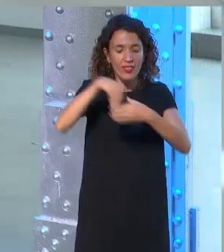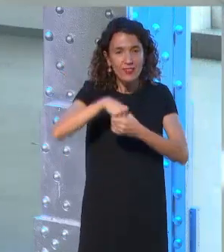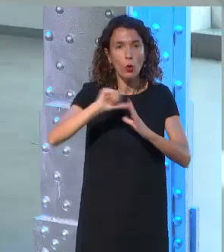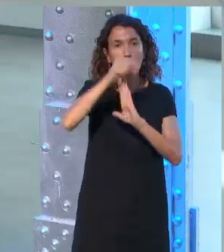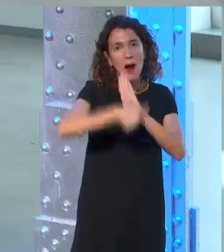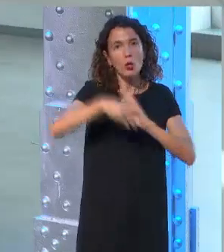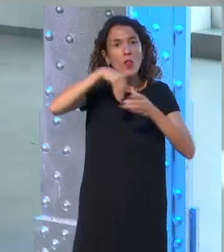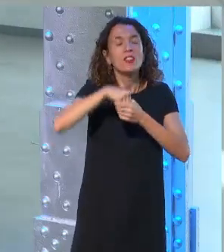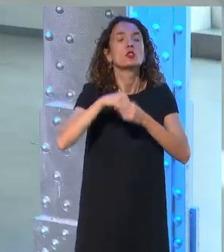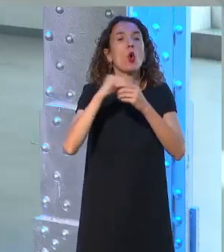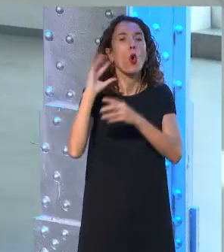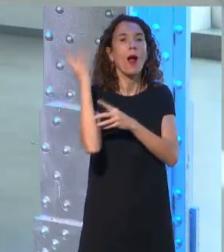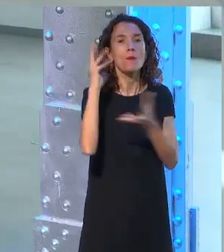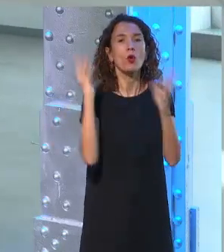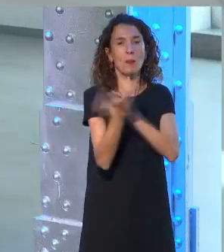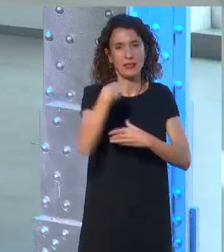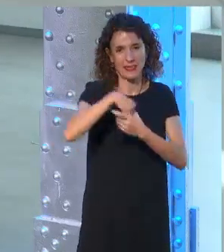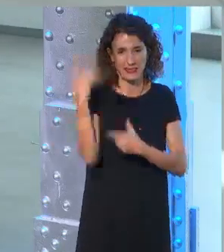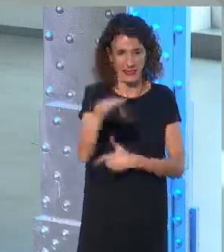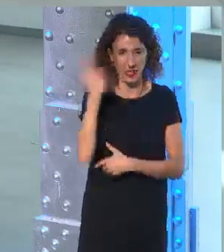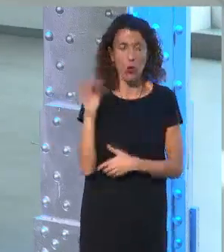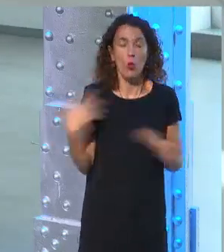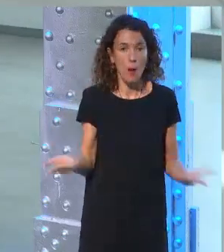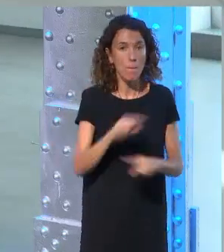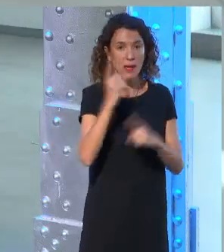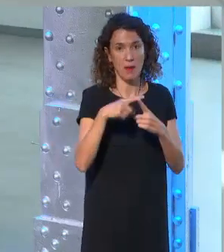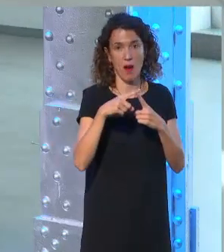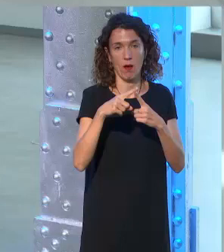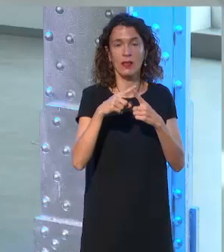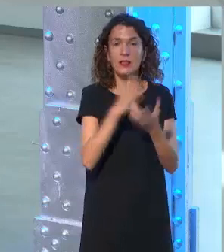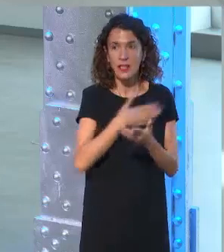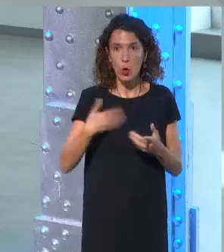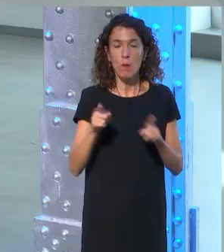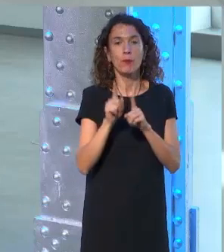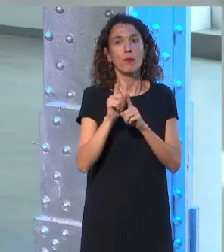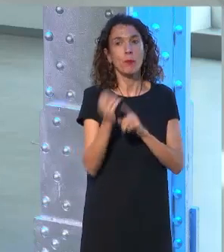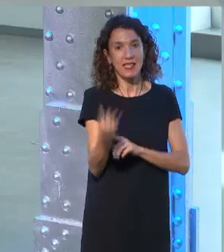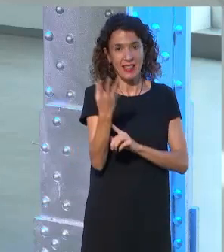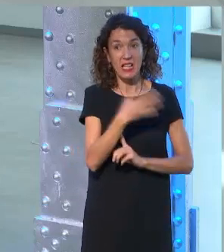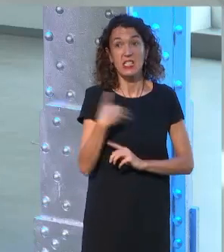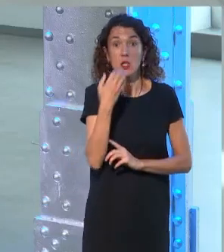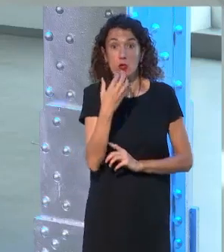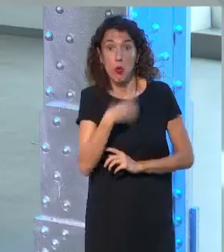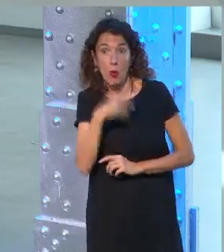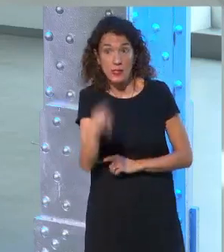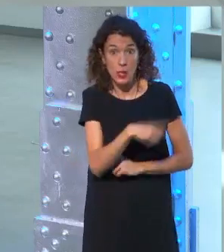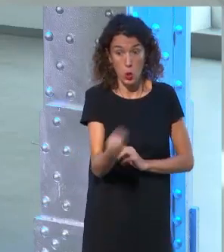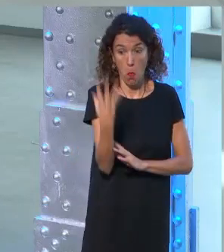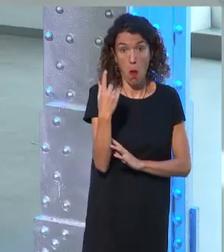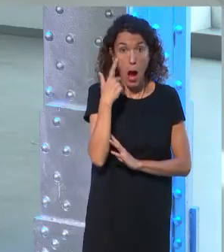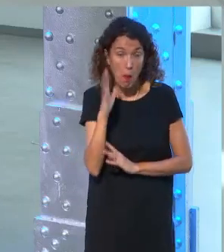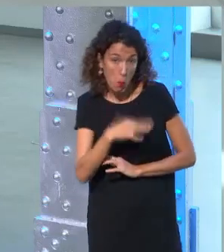de lo que ocurre con el cambio climático, ¿no? Entonces yo lo primero, tenía preparado una slide para centrarlo, pero si no se puede poner no pasa